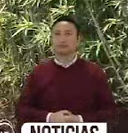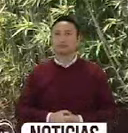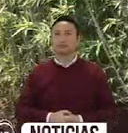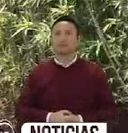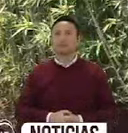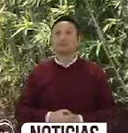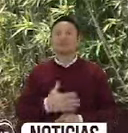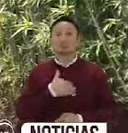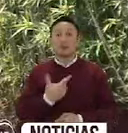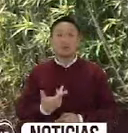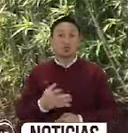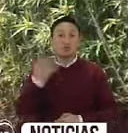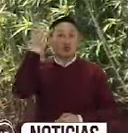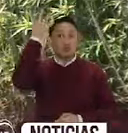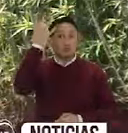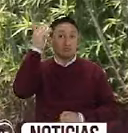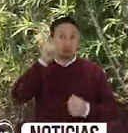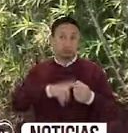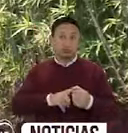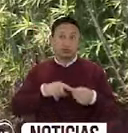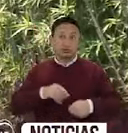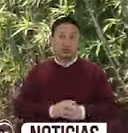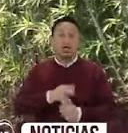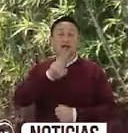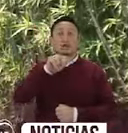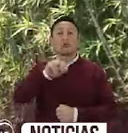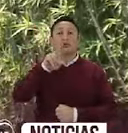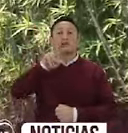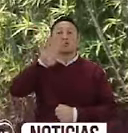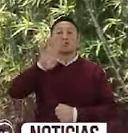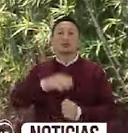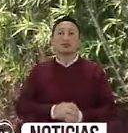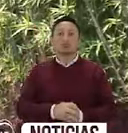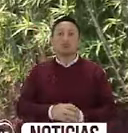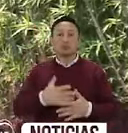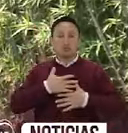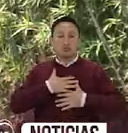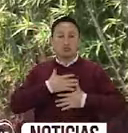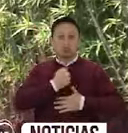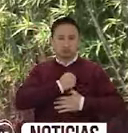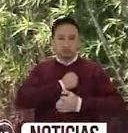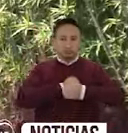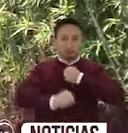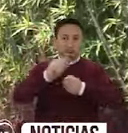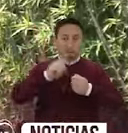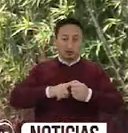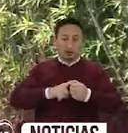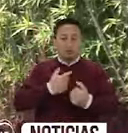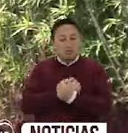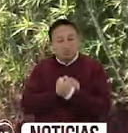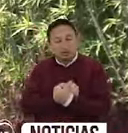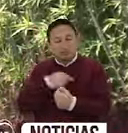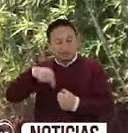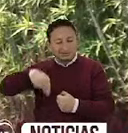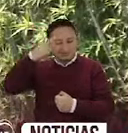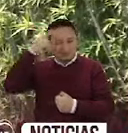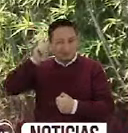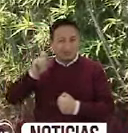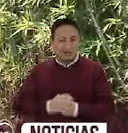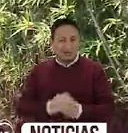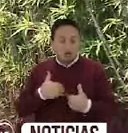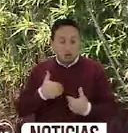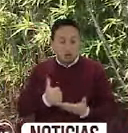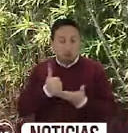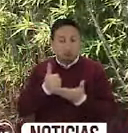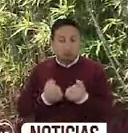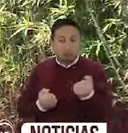Quiero convertirme en la reina San Francisco de Quito 2024-2025 porque soy quiteña de corazón, sé lo que nuestra ciudad necesita. Quiero poder dar mi